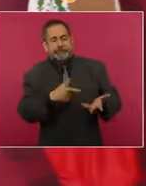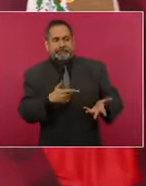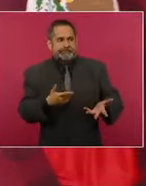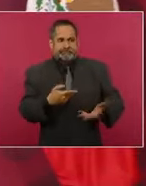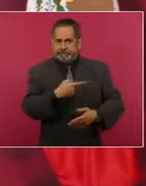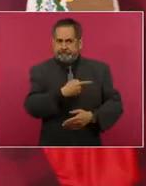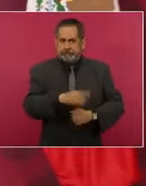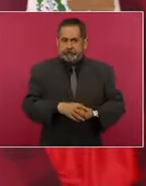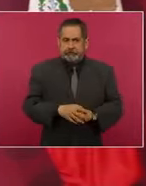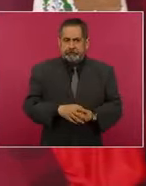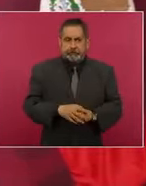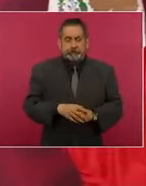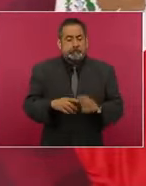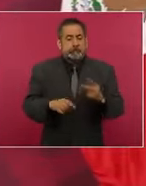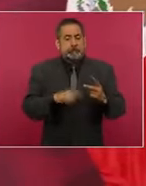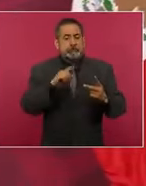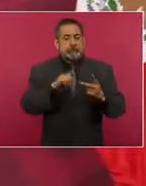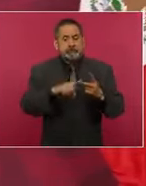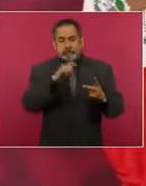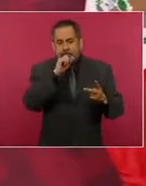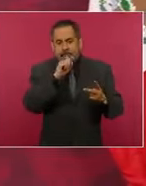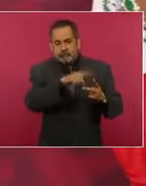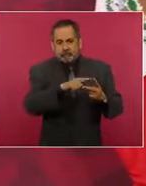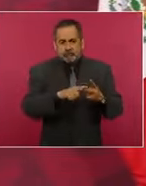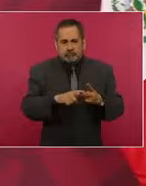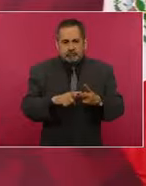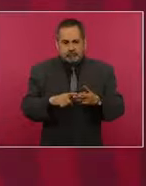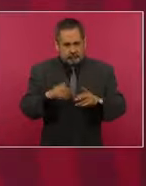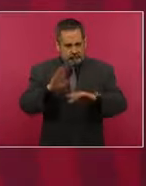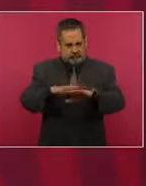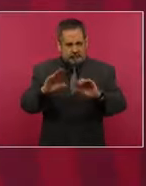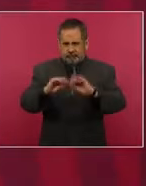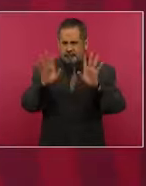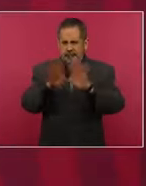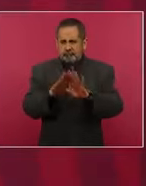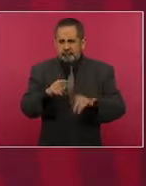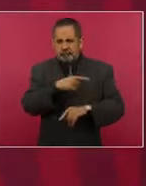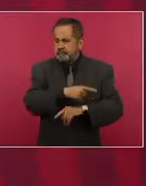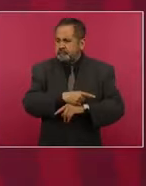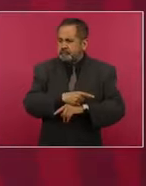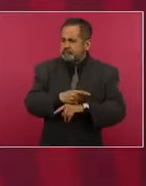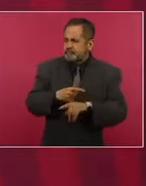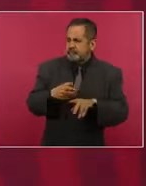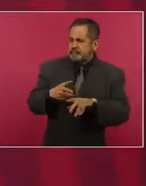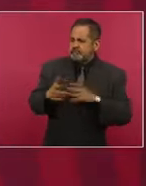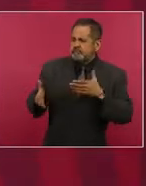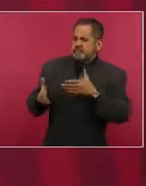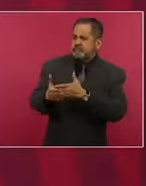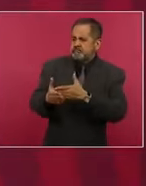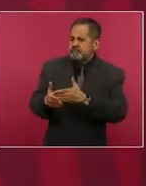Y coopta, para decirlo con diplomacia,